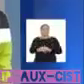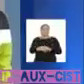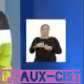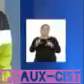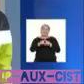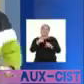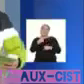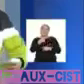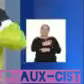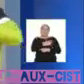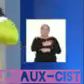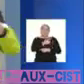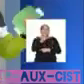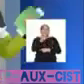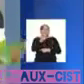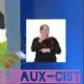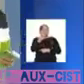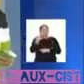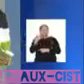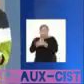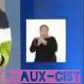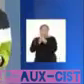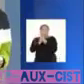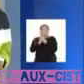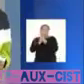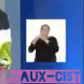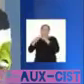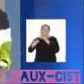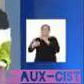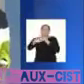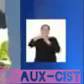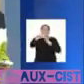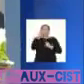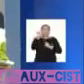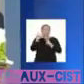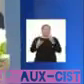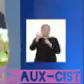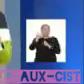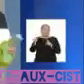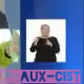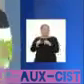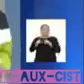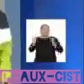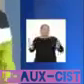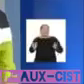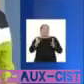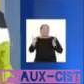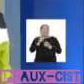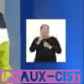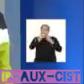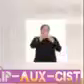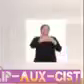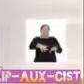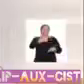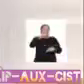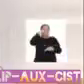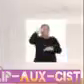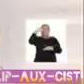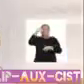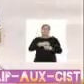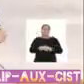secundaria conocemos a los patas de toda la vida. Aquellas y aquellos que también nos motivan a nunca abandonar nuestros sueños.